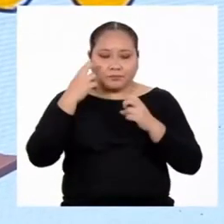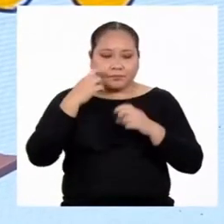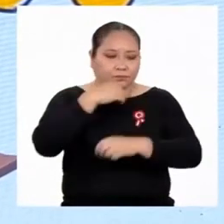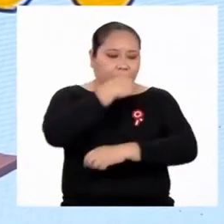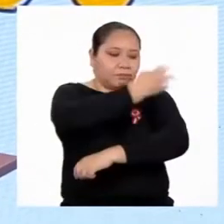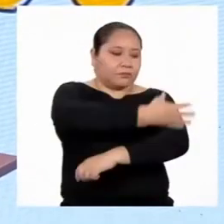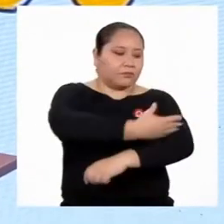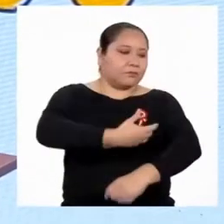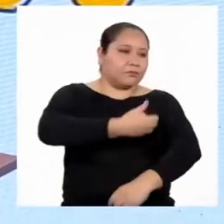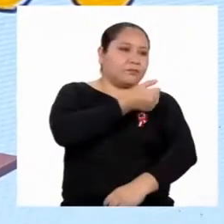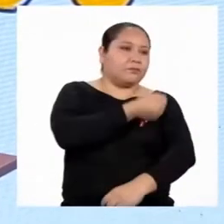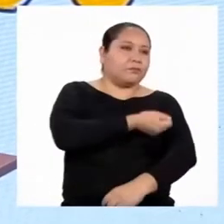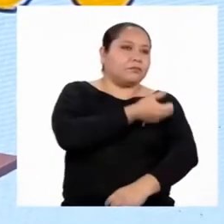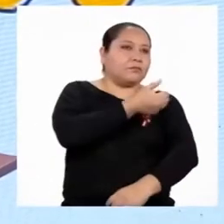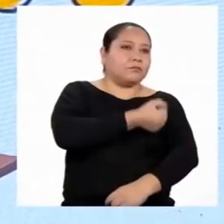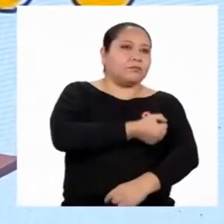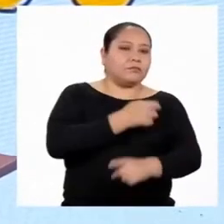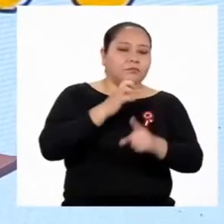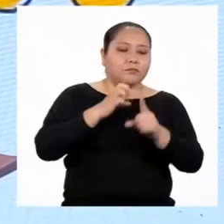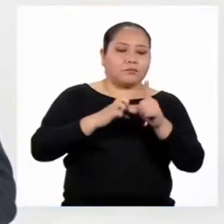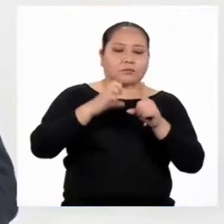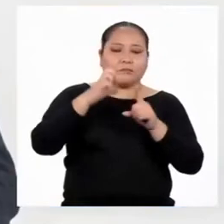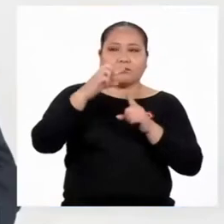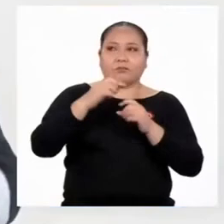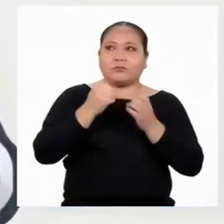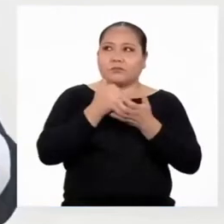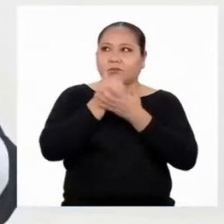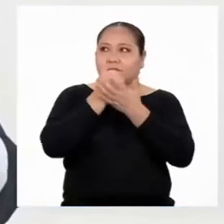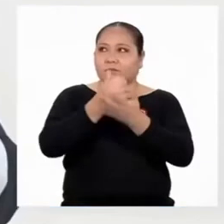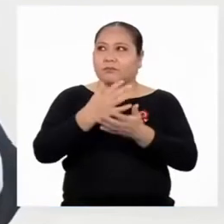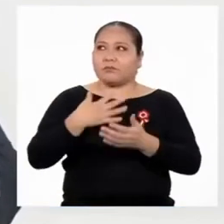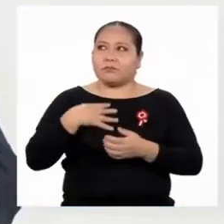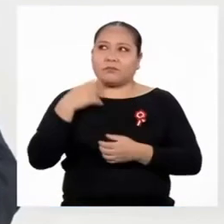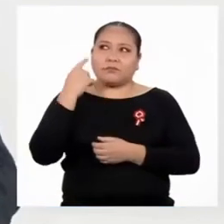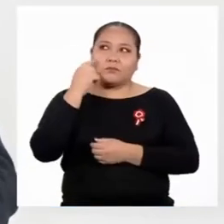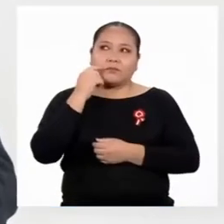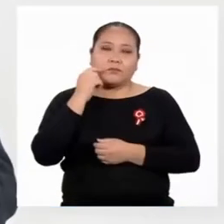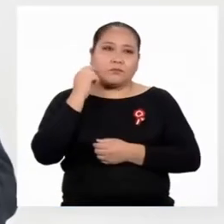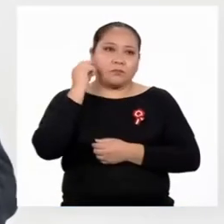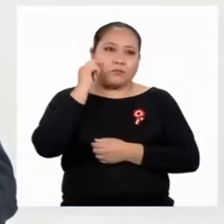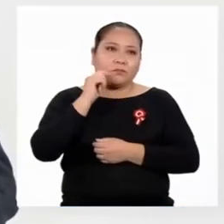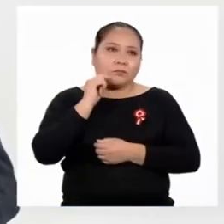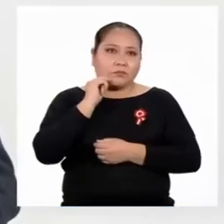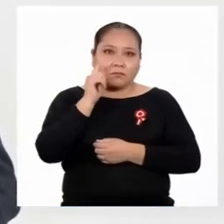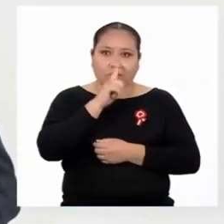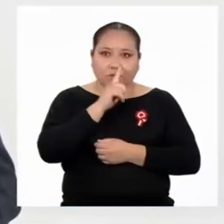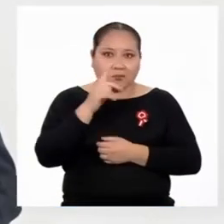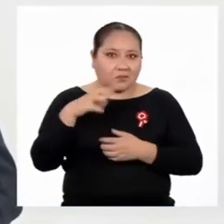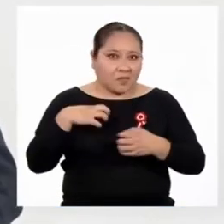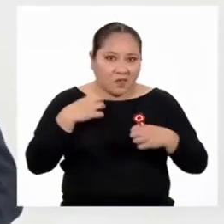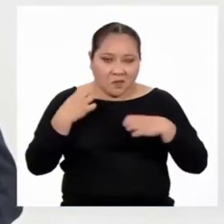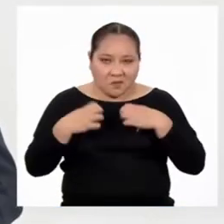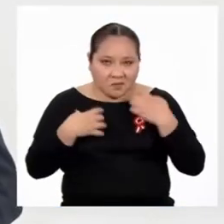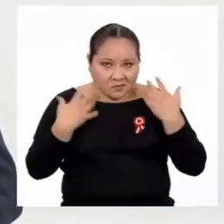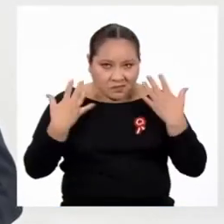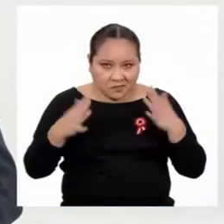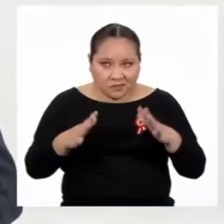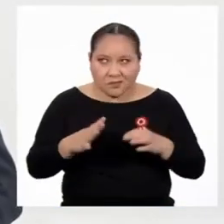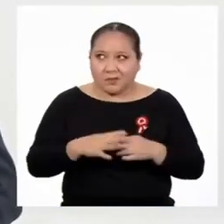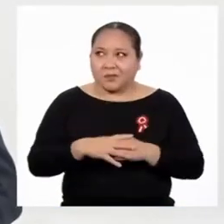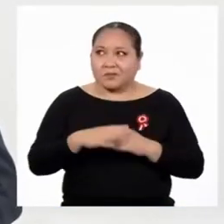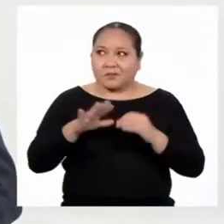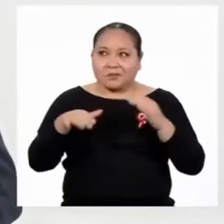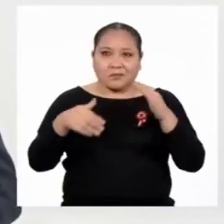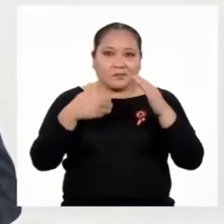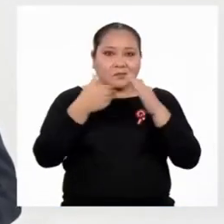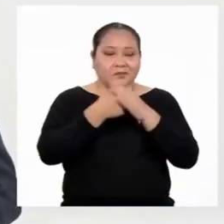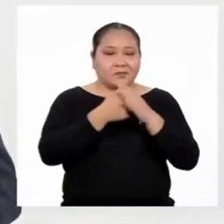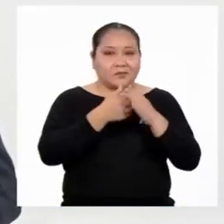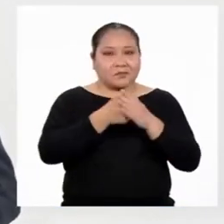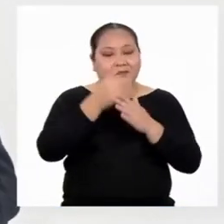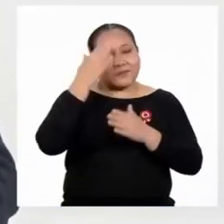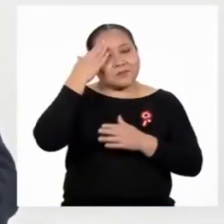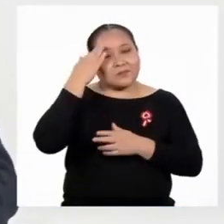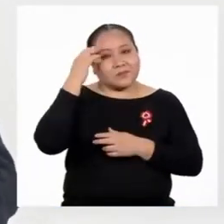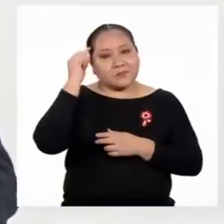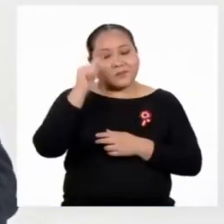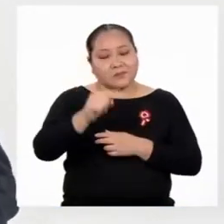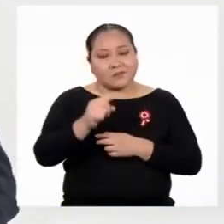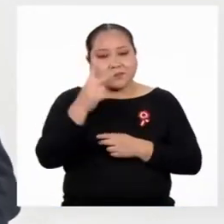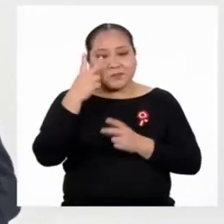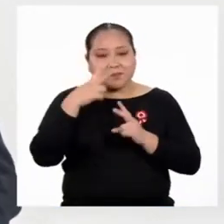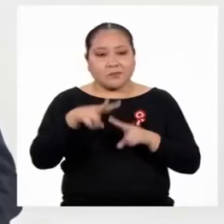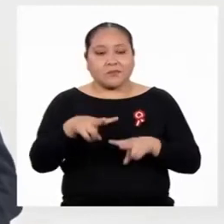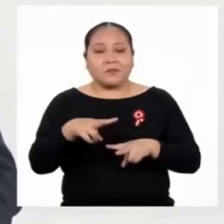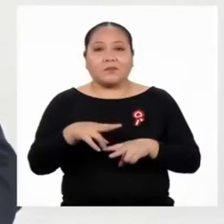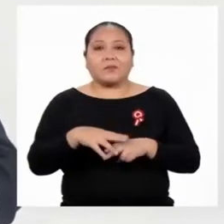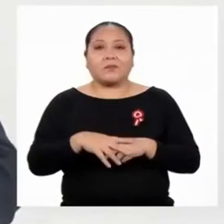presión arterial para ayudar a mi tía. No nos emocionemos aún, Yaremis. Para llegar a saber interpretar la